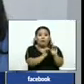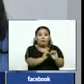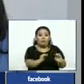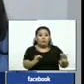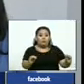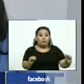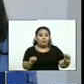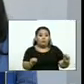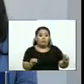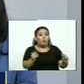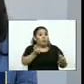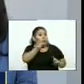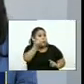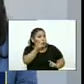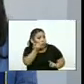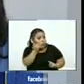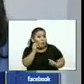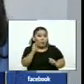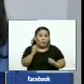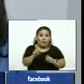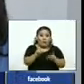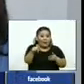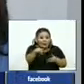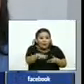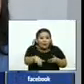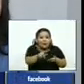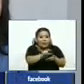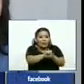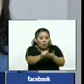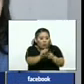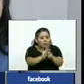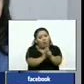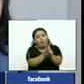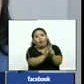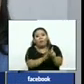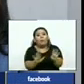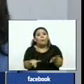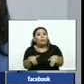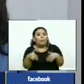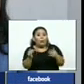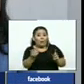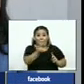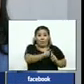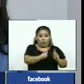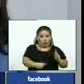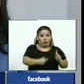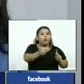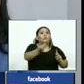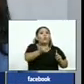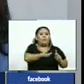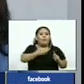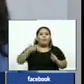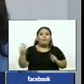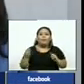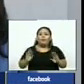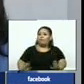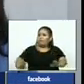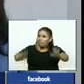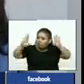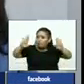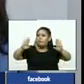infantil, juvenil y escolar, en el cual los infractores cumplan una pena que en